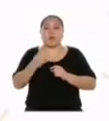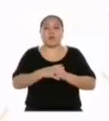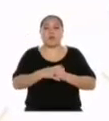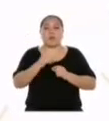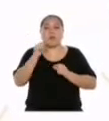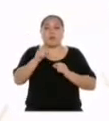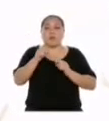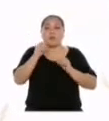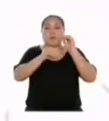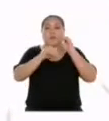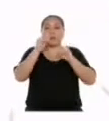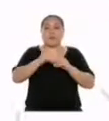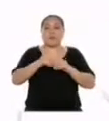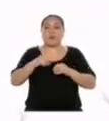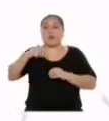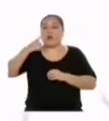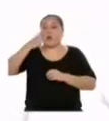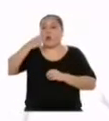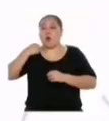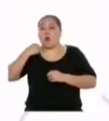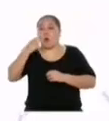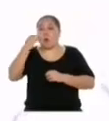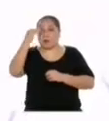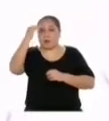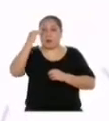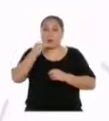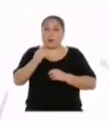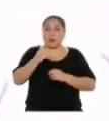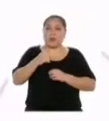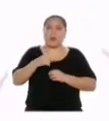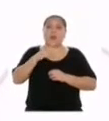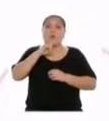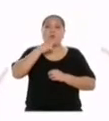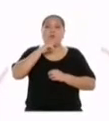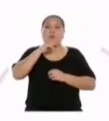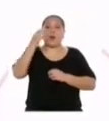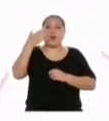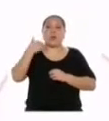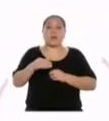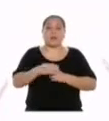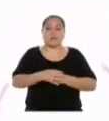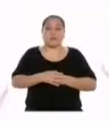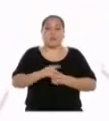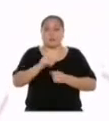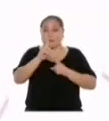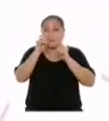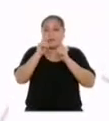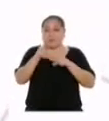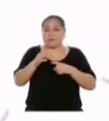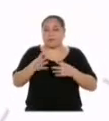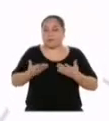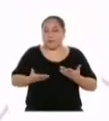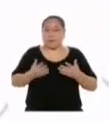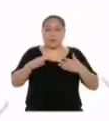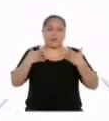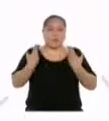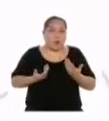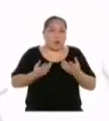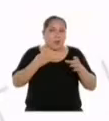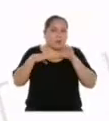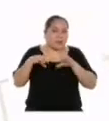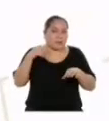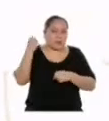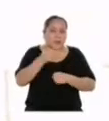lo que corresponde a masculino y lo que corresponde a femenino. La pregunta sería, ¿es posible